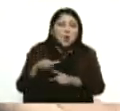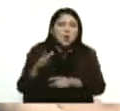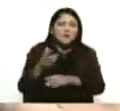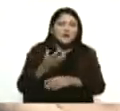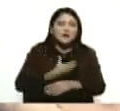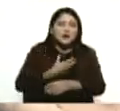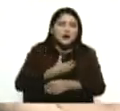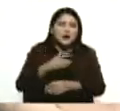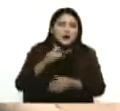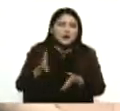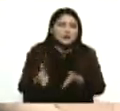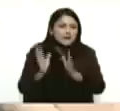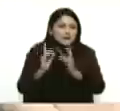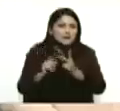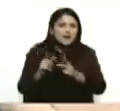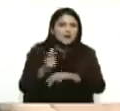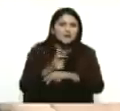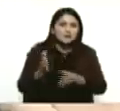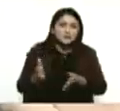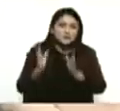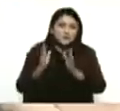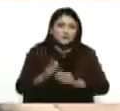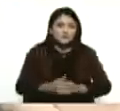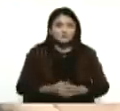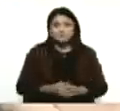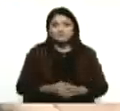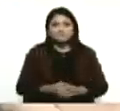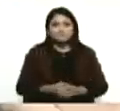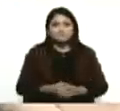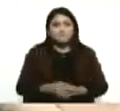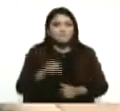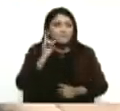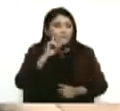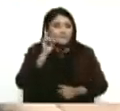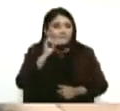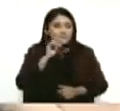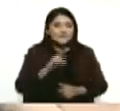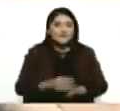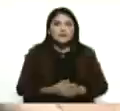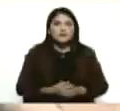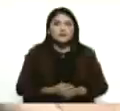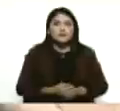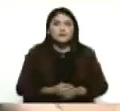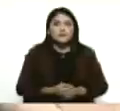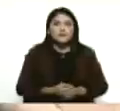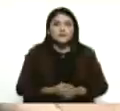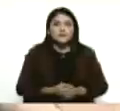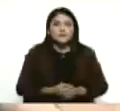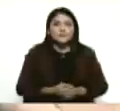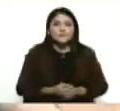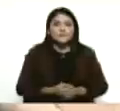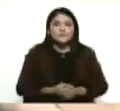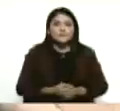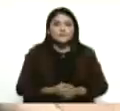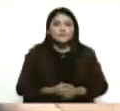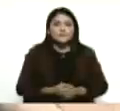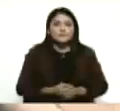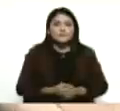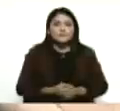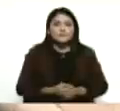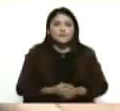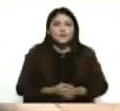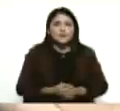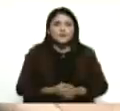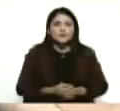es para afectar a las gobernaciones. ¿Cómo vamos a decirlo así? Si hablando en términos absolutamente prosaicos, absolutamente de